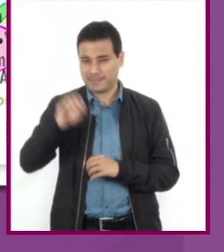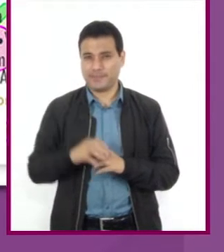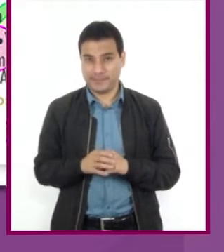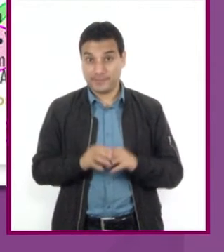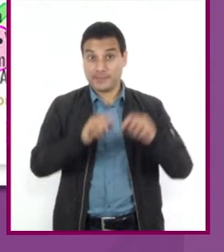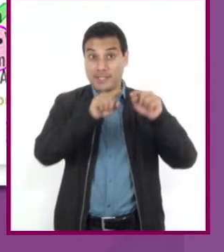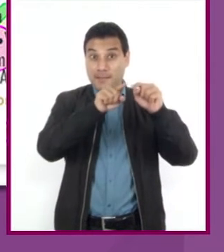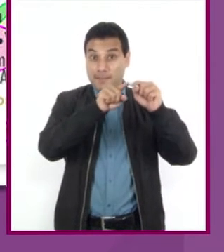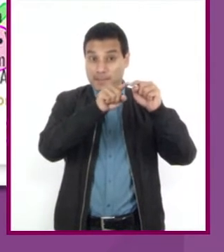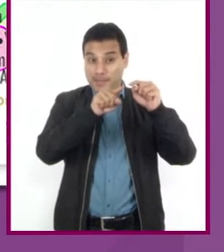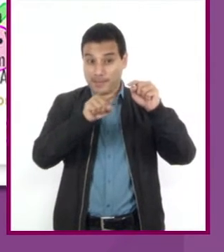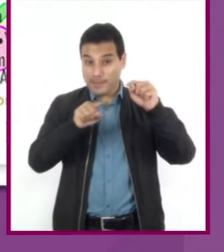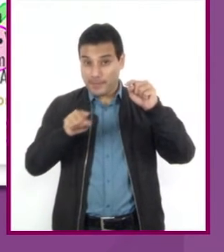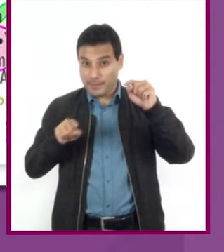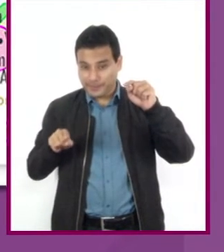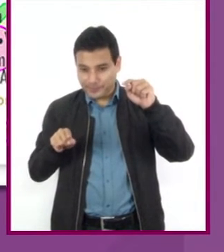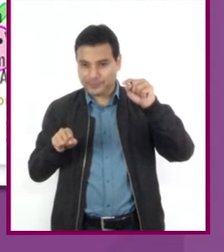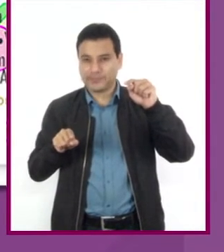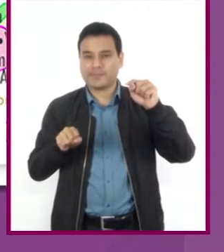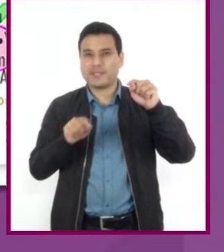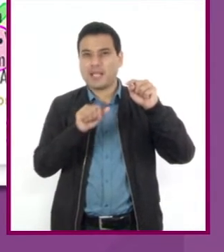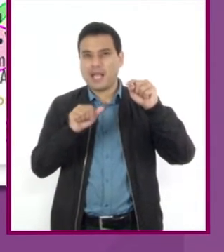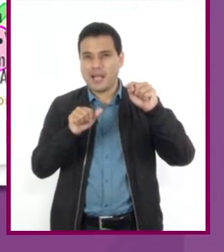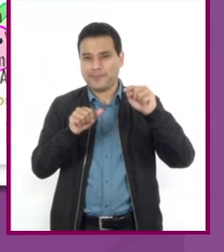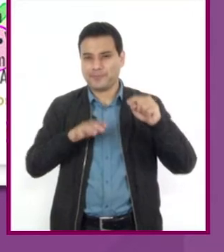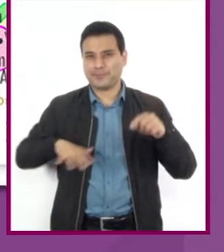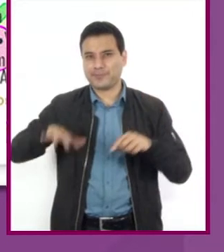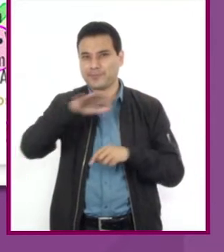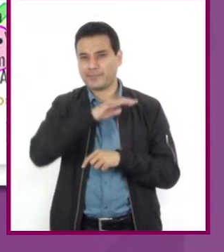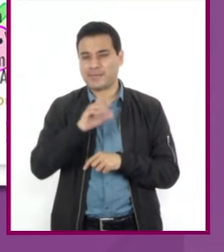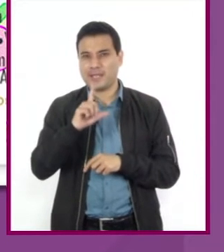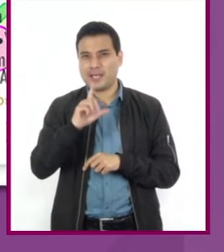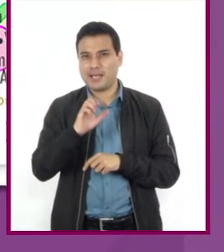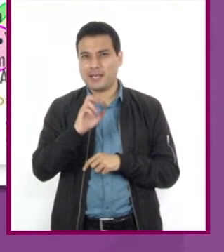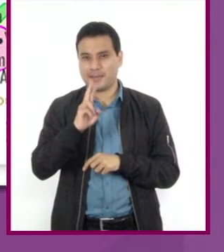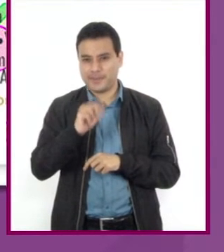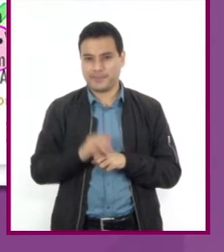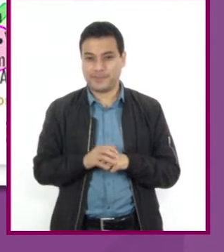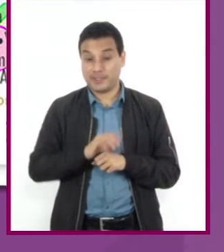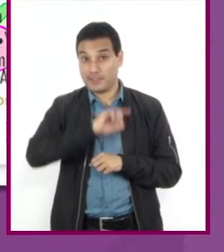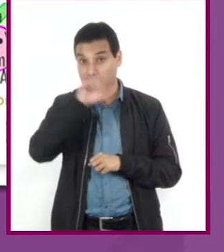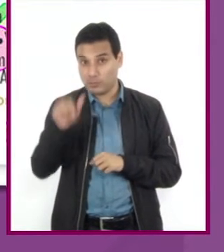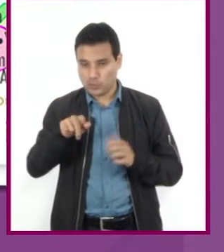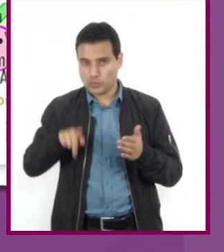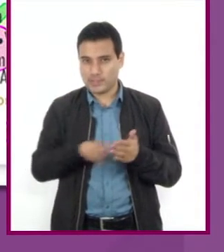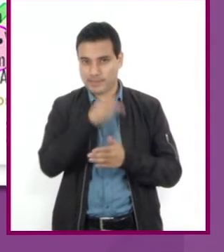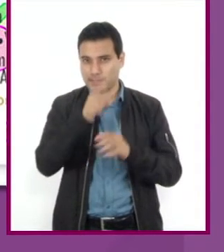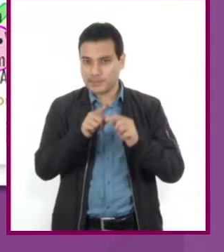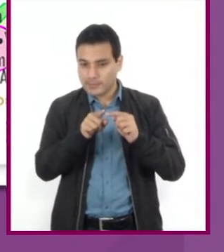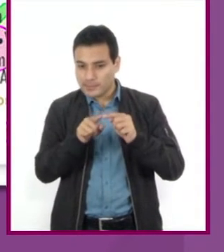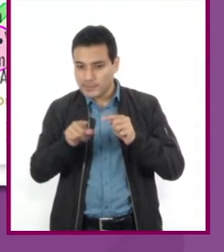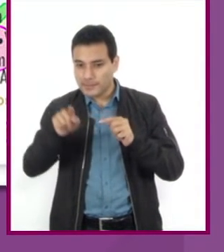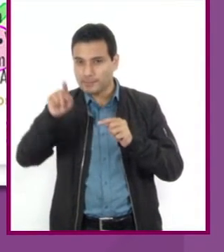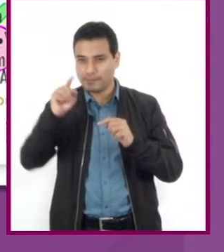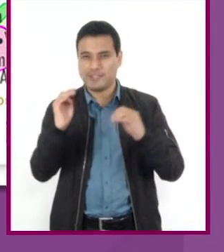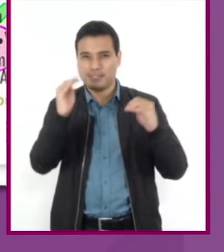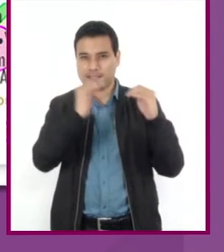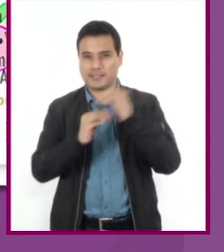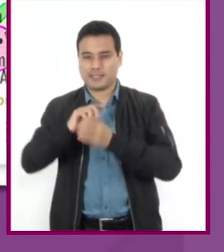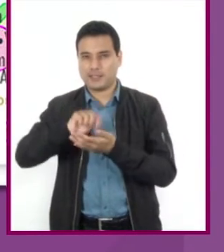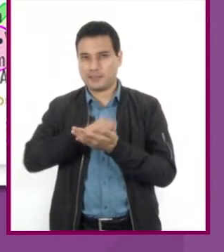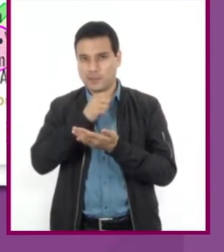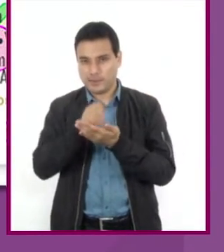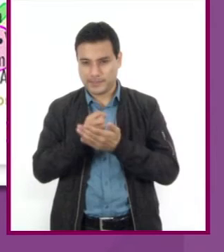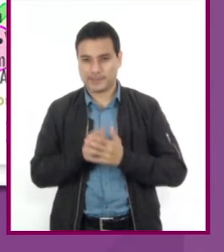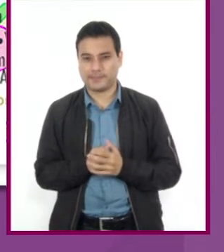del río Lerma, formando una especie de U y subiendo nuevamente hacia la Sierra de Tamaulipas. Mientras que al sur se